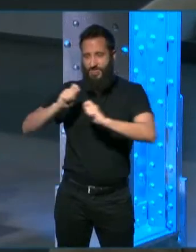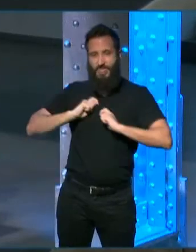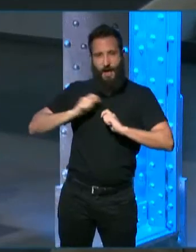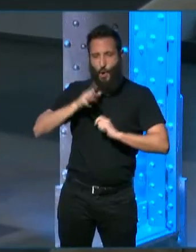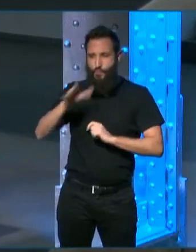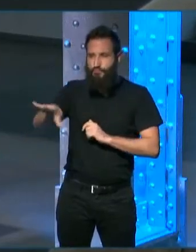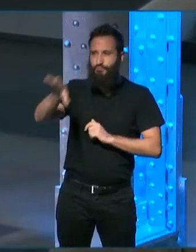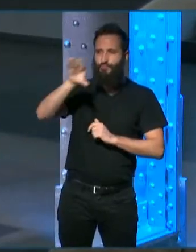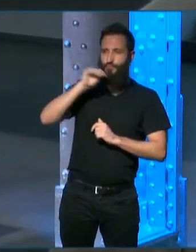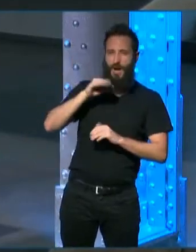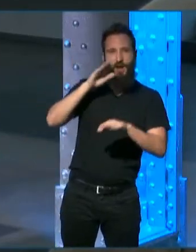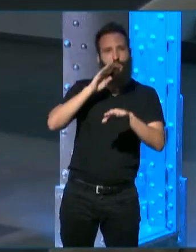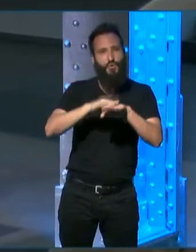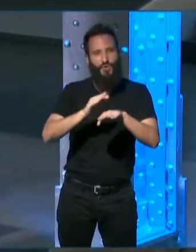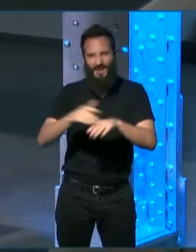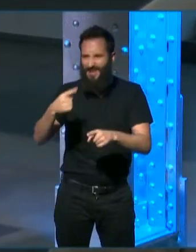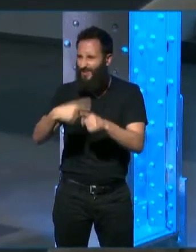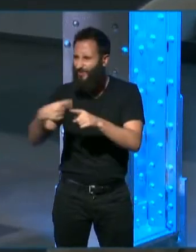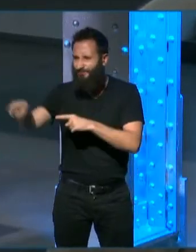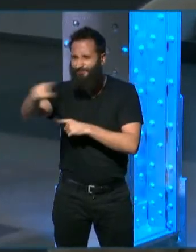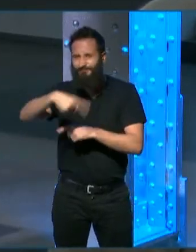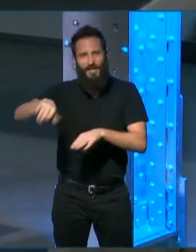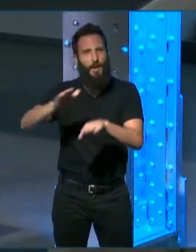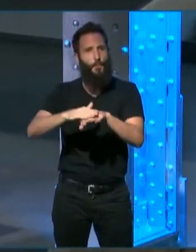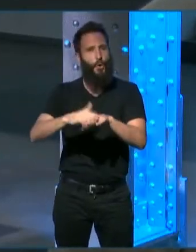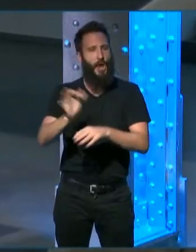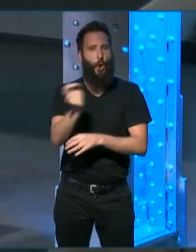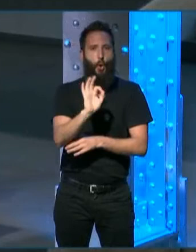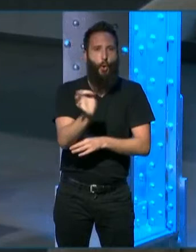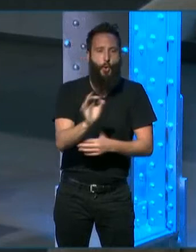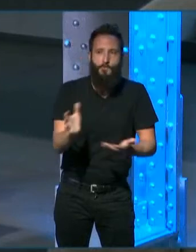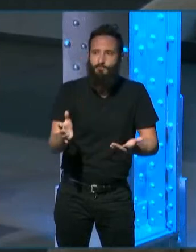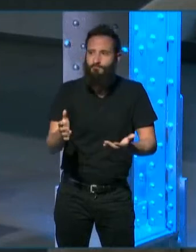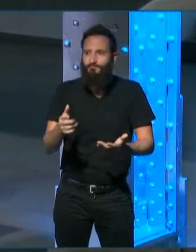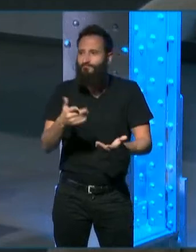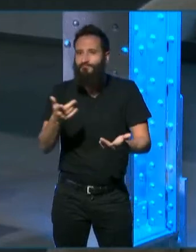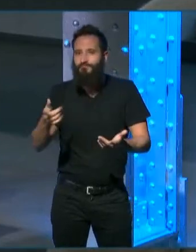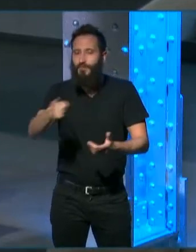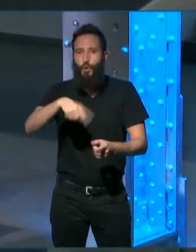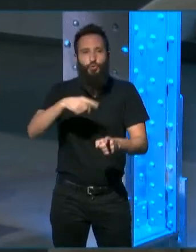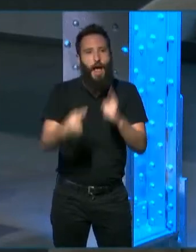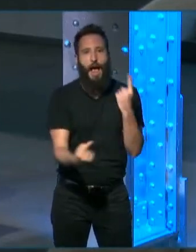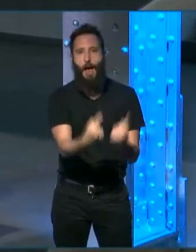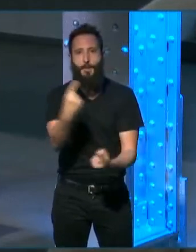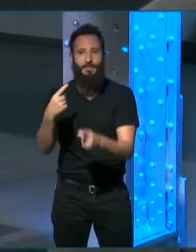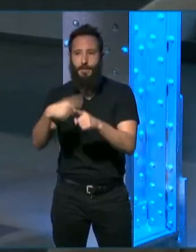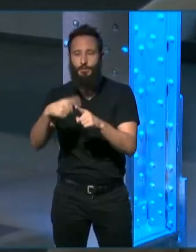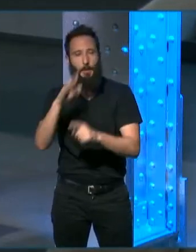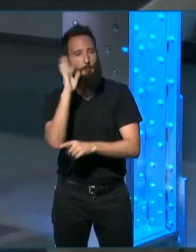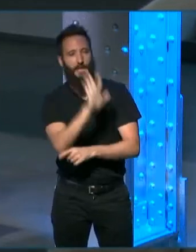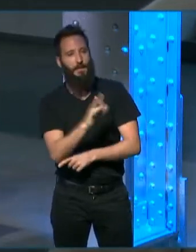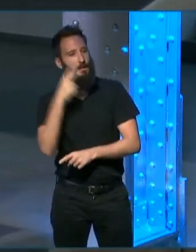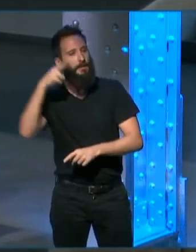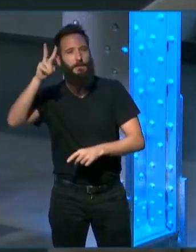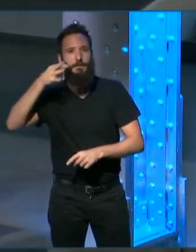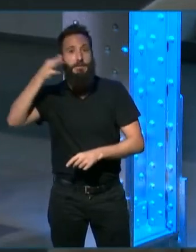entender el porqué de las cosas, las razones de las cosas, por qué a veces las cosas no son lo que parecen. Y